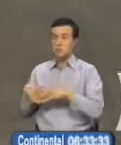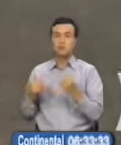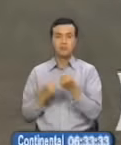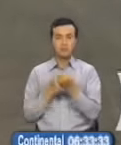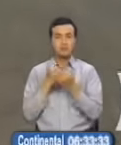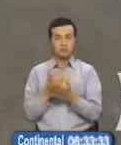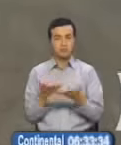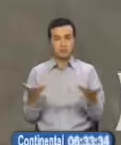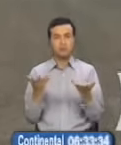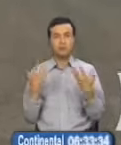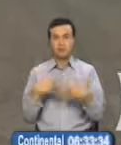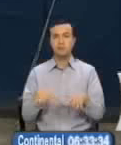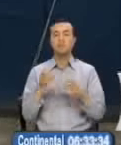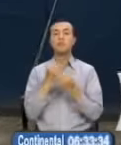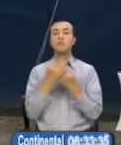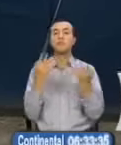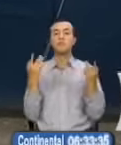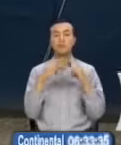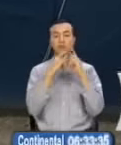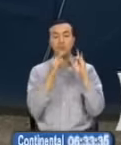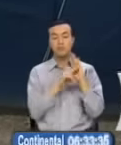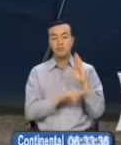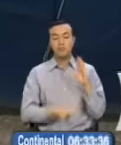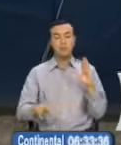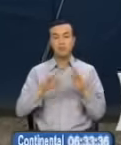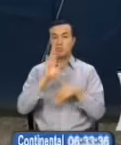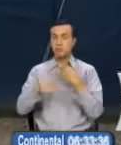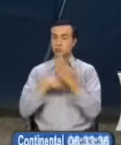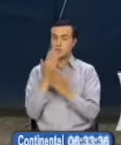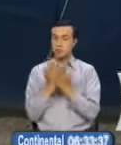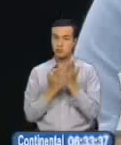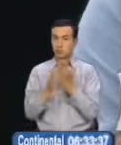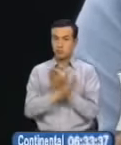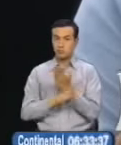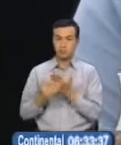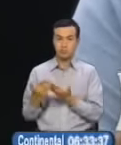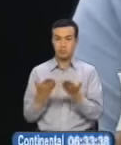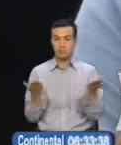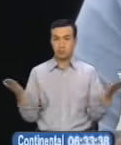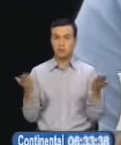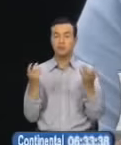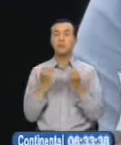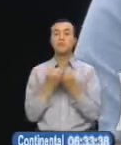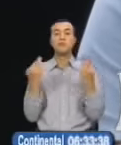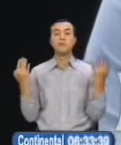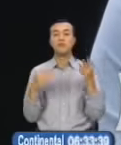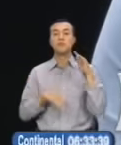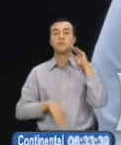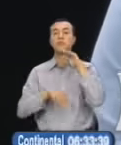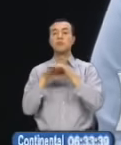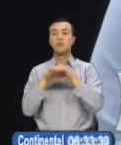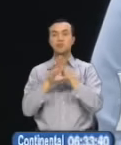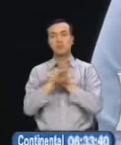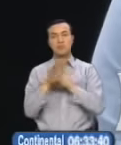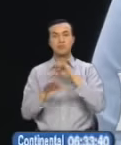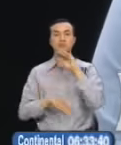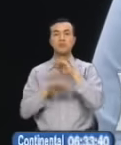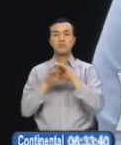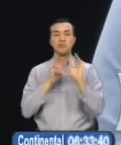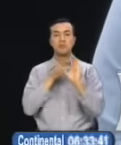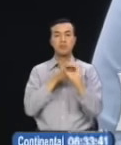pertenencias. Por ello, se establecieron albergues oficiales con todos los servicios básicos. Llegamos a tener un tope aproximado